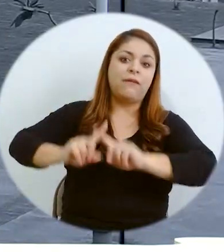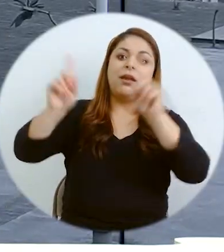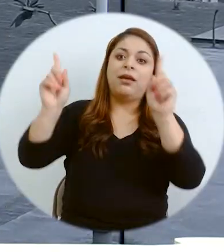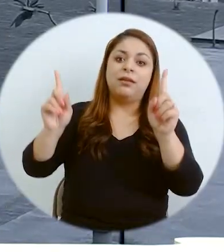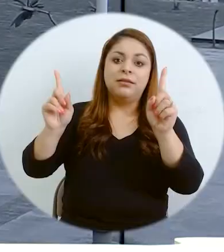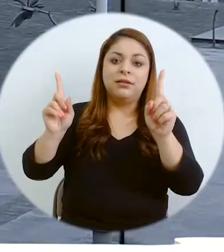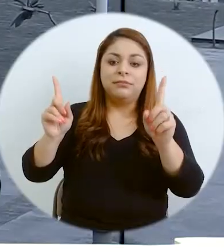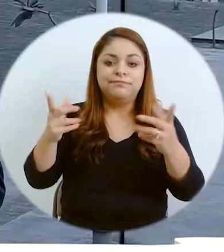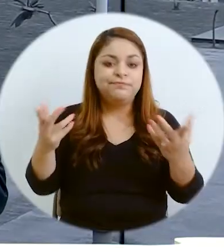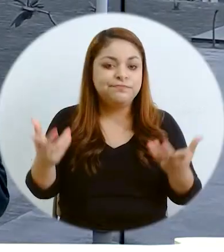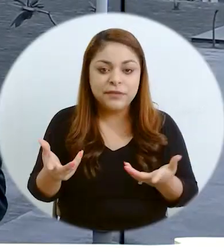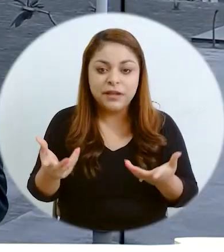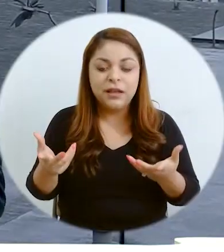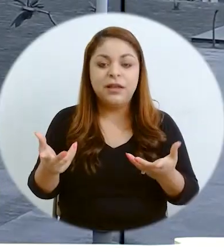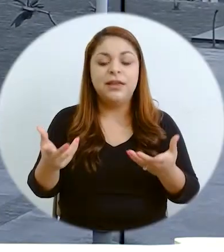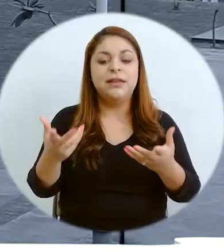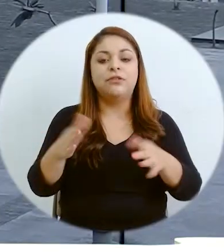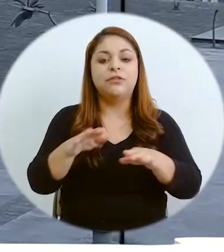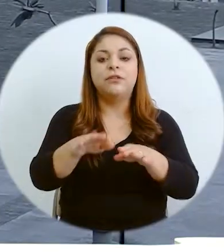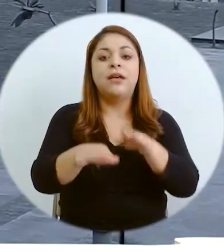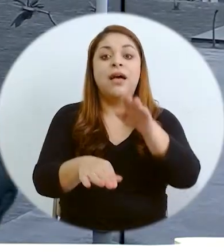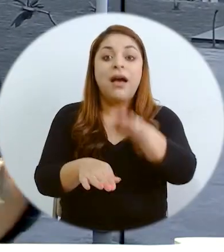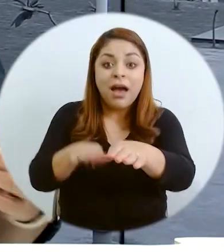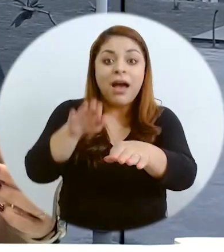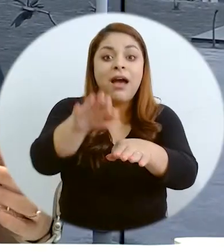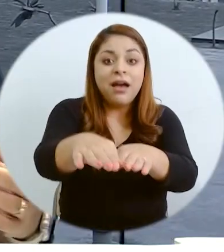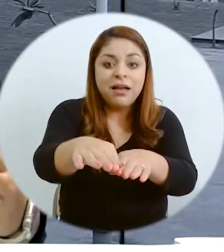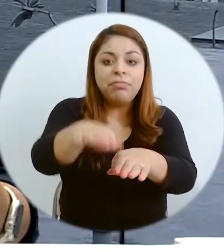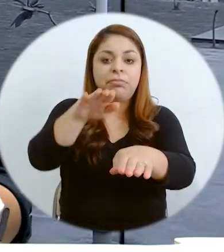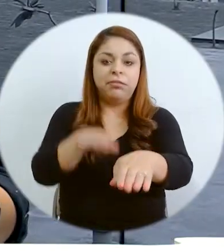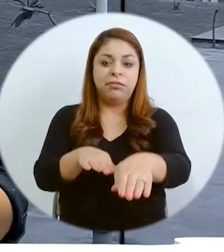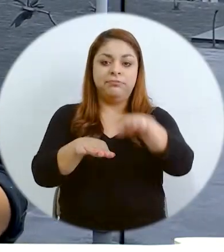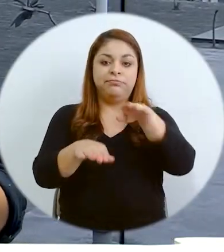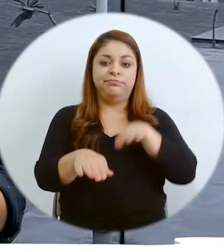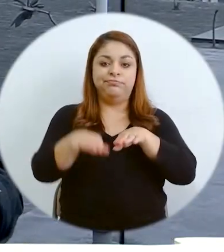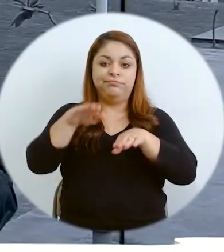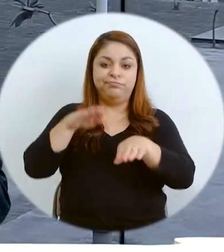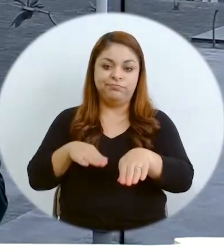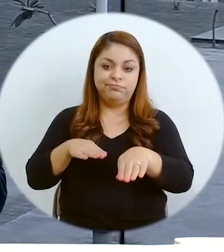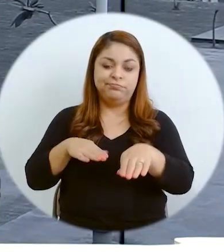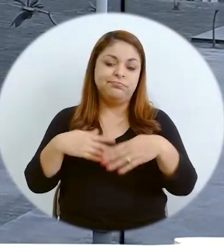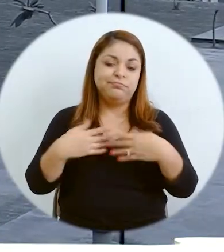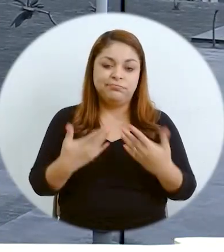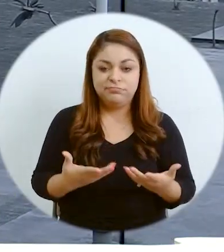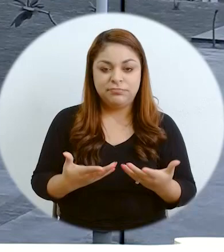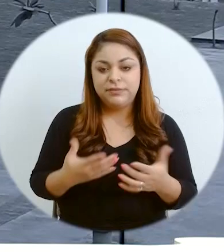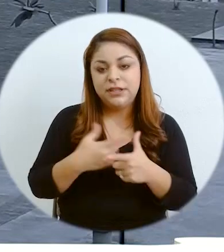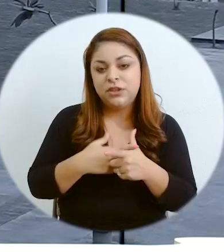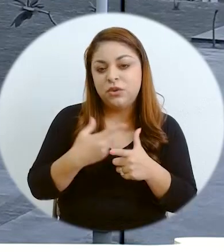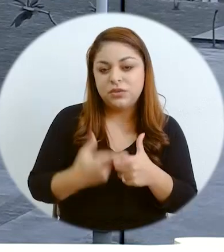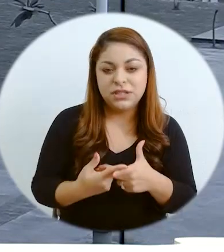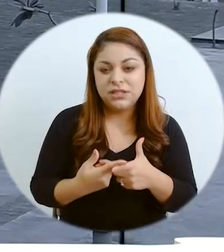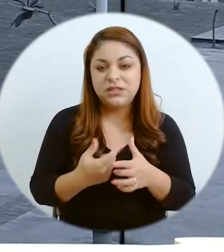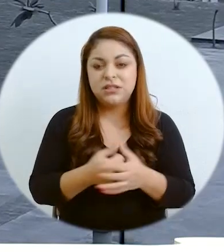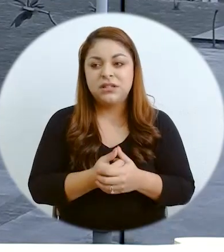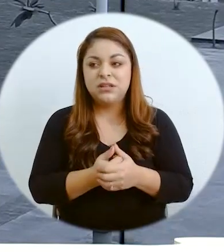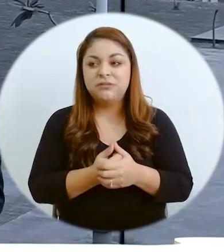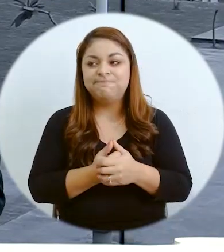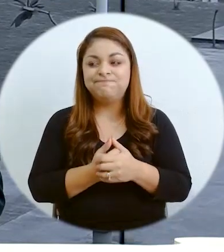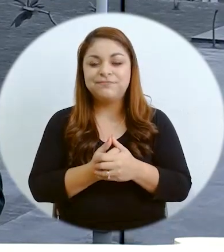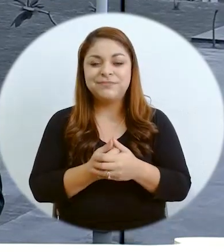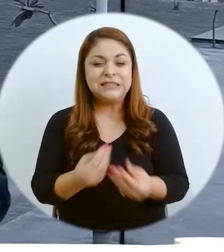con otros paradigmas y se trae atrás lo que hemos avanzado. Entonces, es indispensable